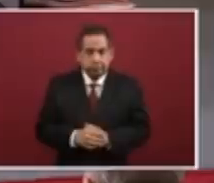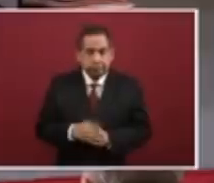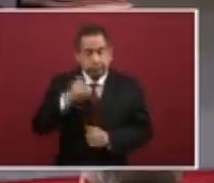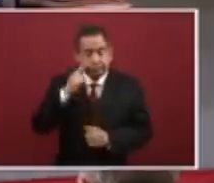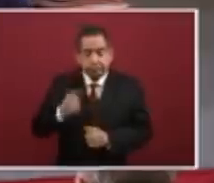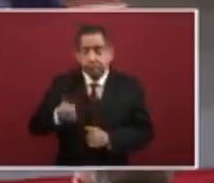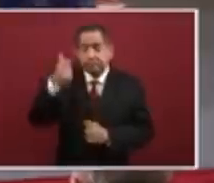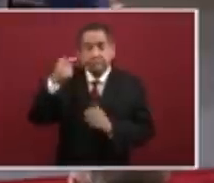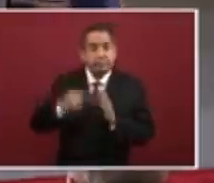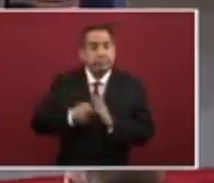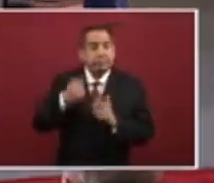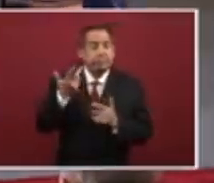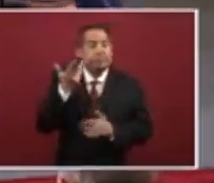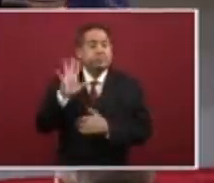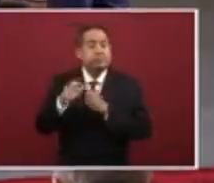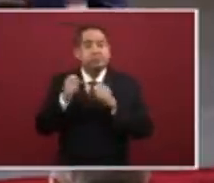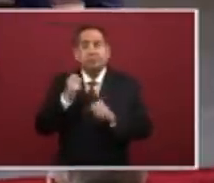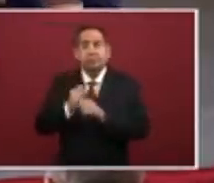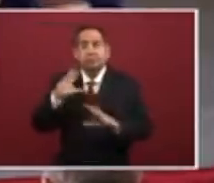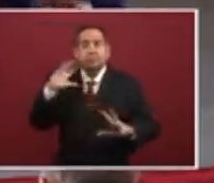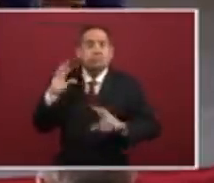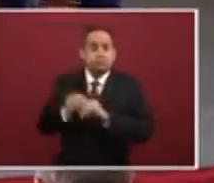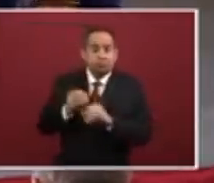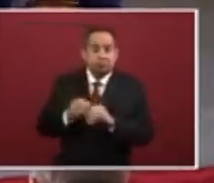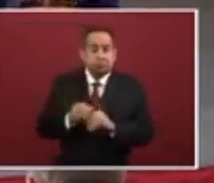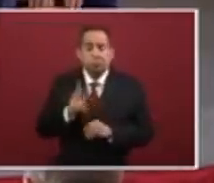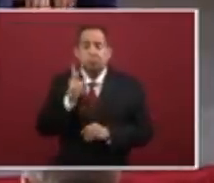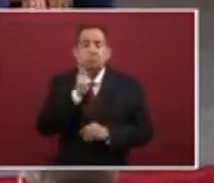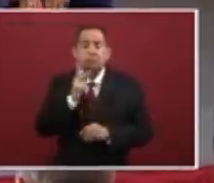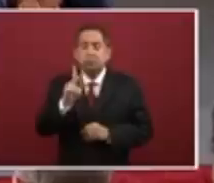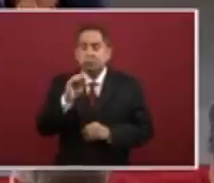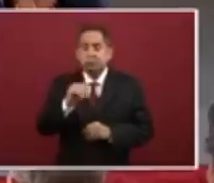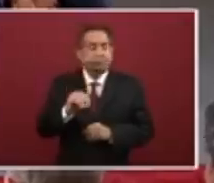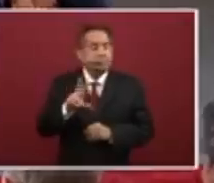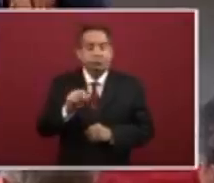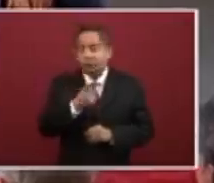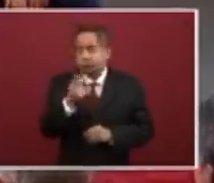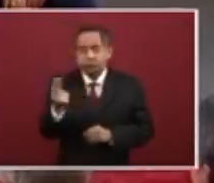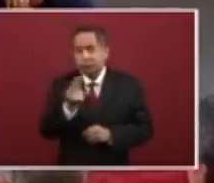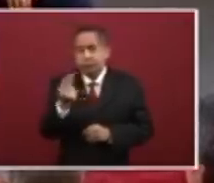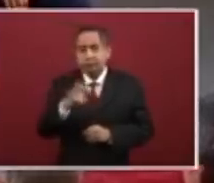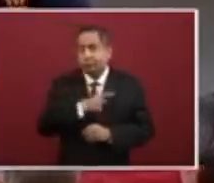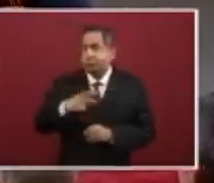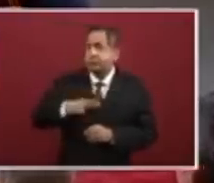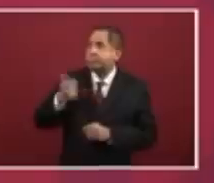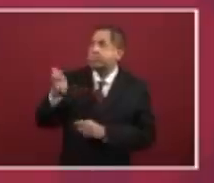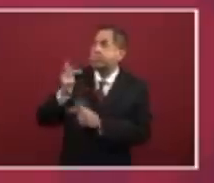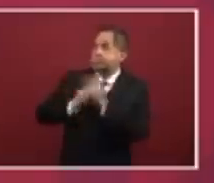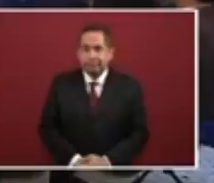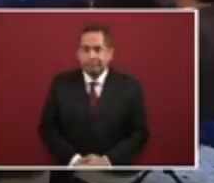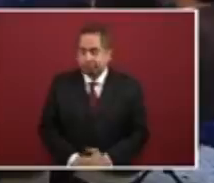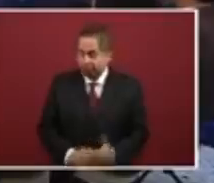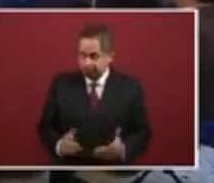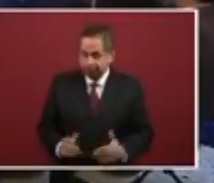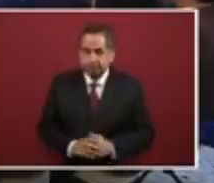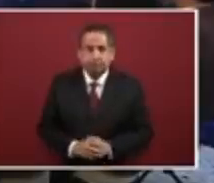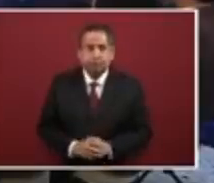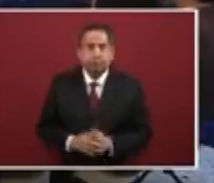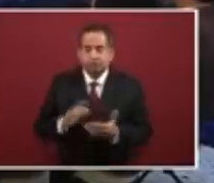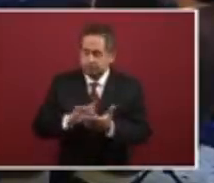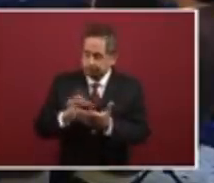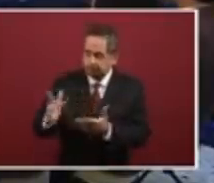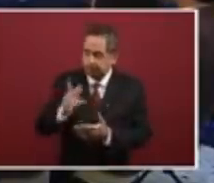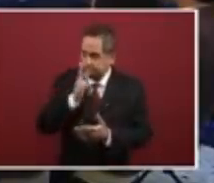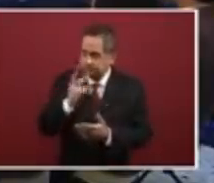en 10 años, Pemex no ha contratado deuda en el primer trimestre. El titular